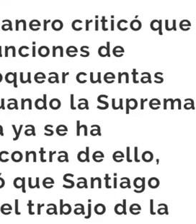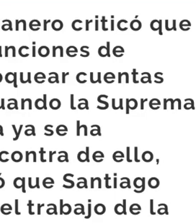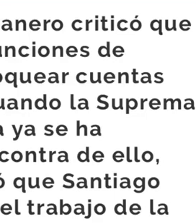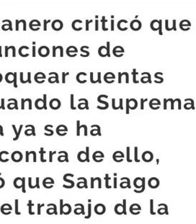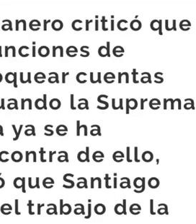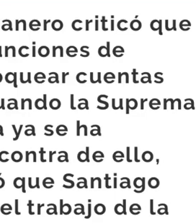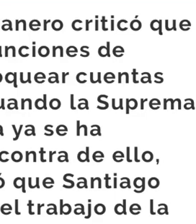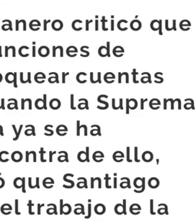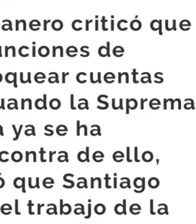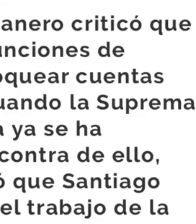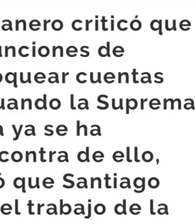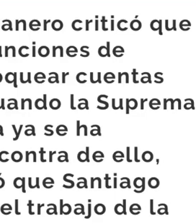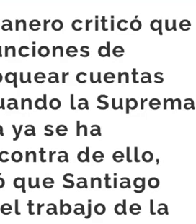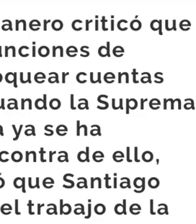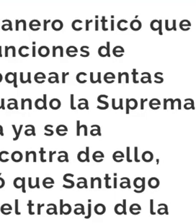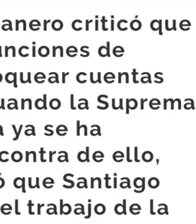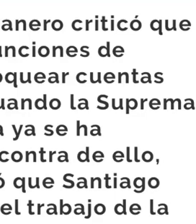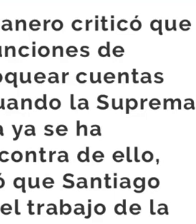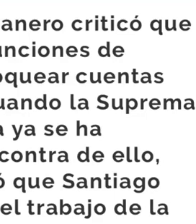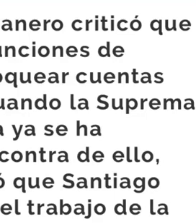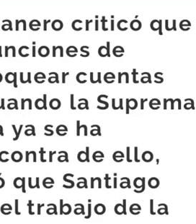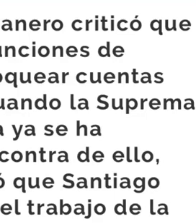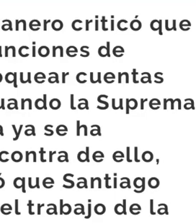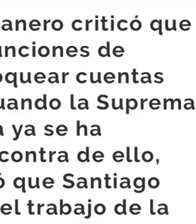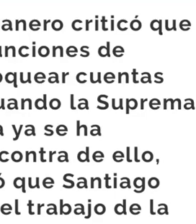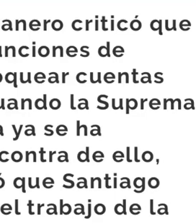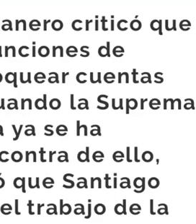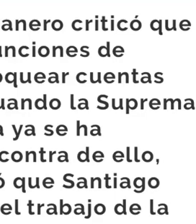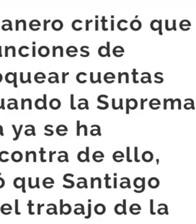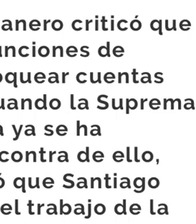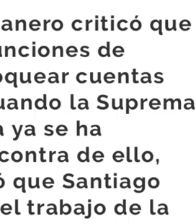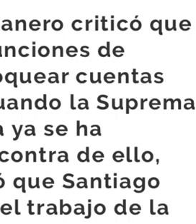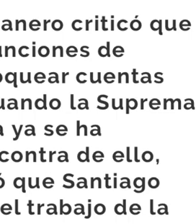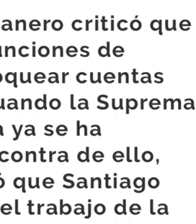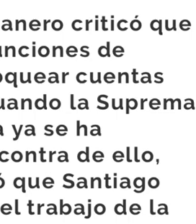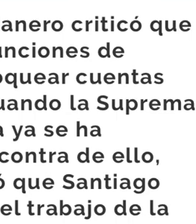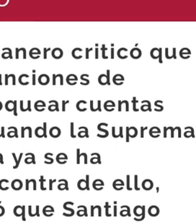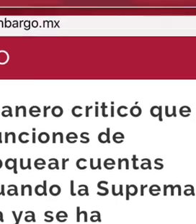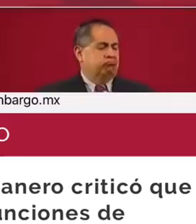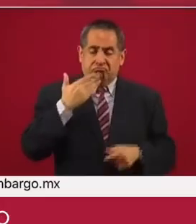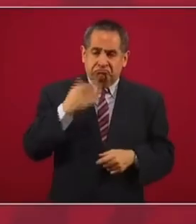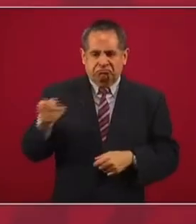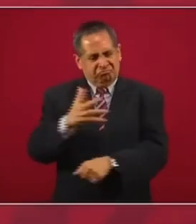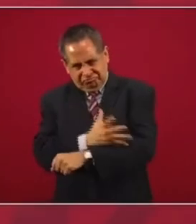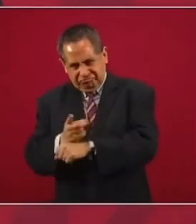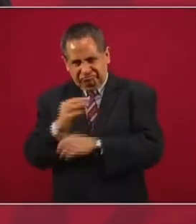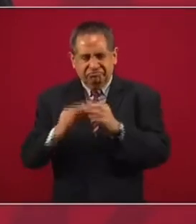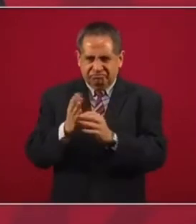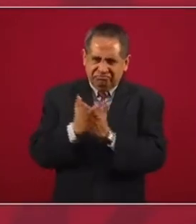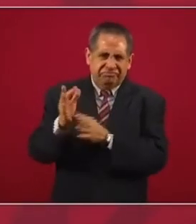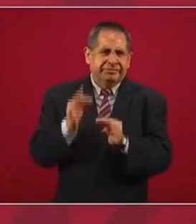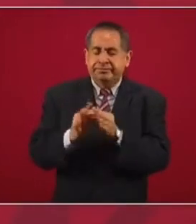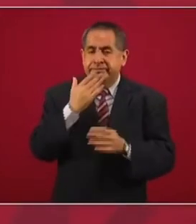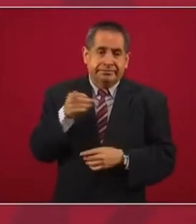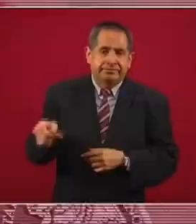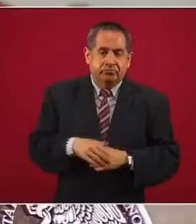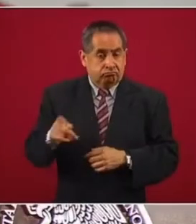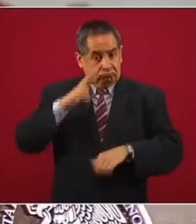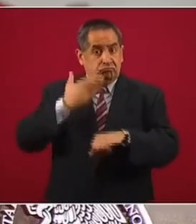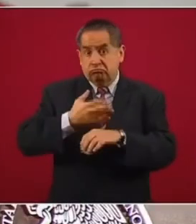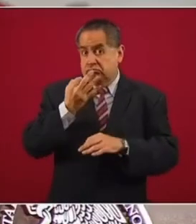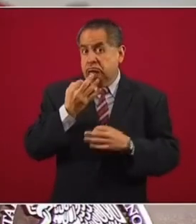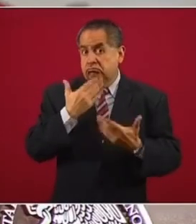es de primera, era lo que se necesitaba en estos tiempos, un hombre honesto, recto,